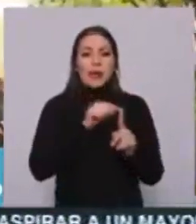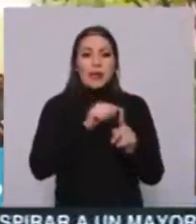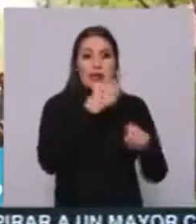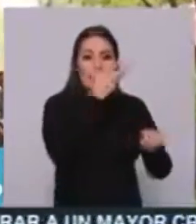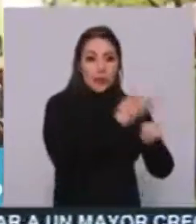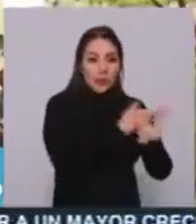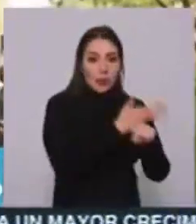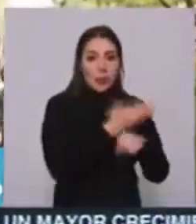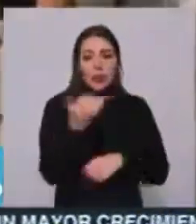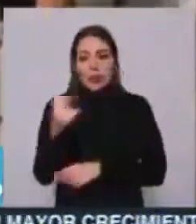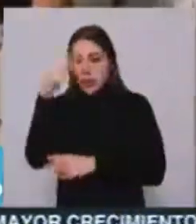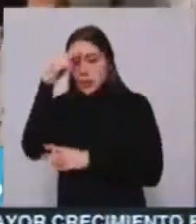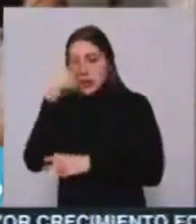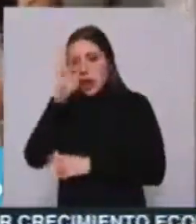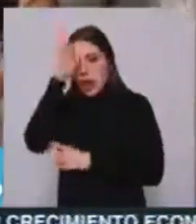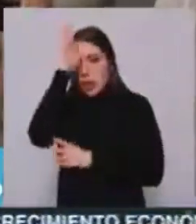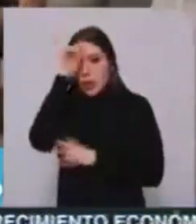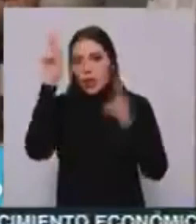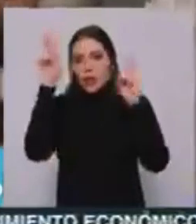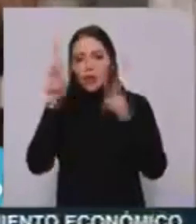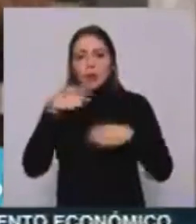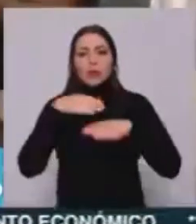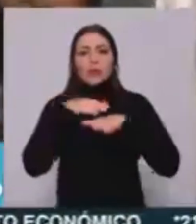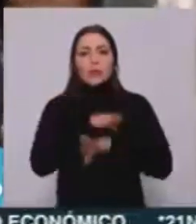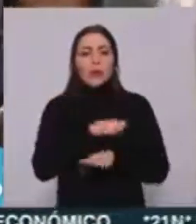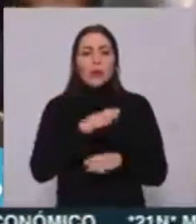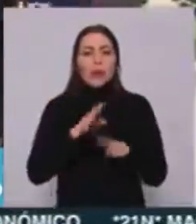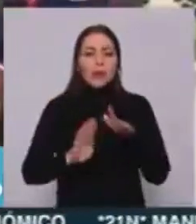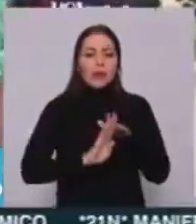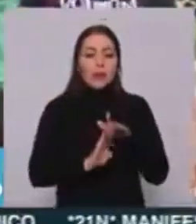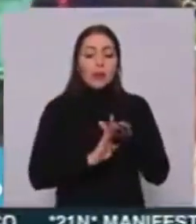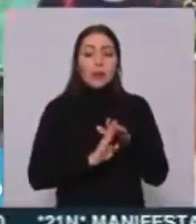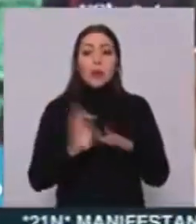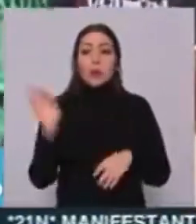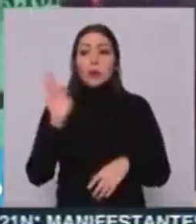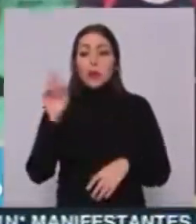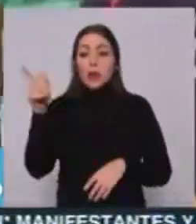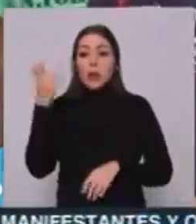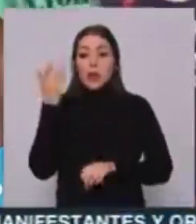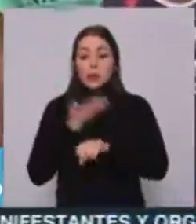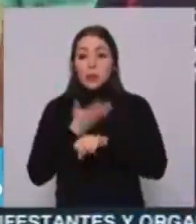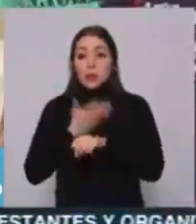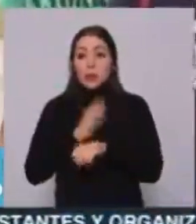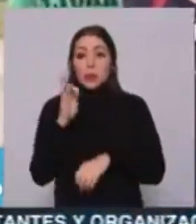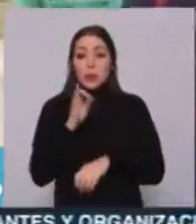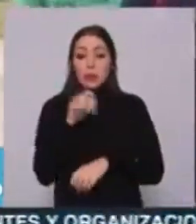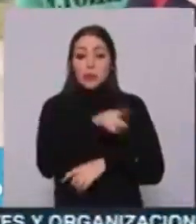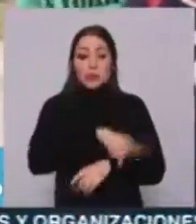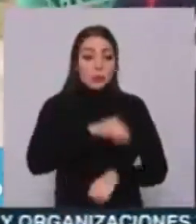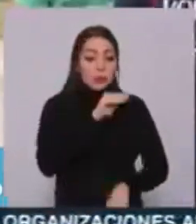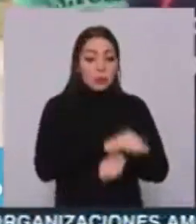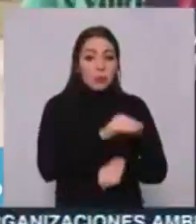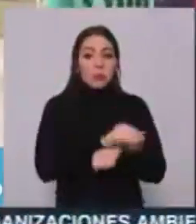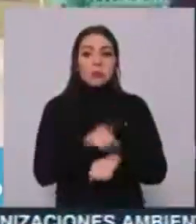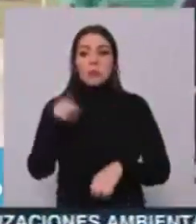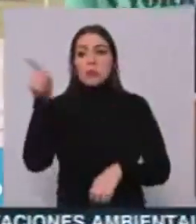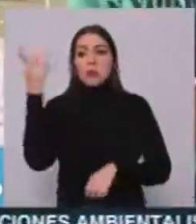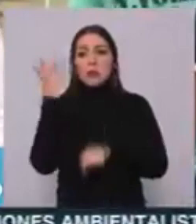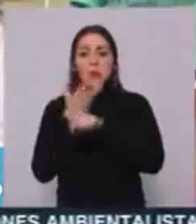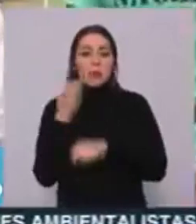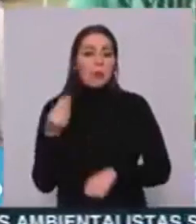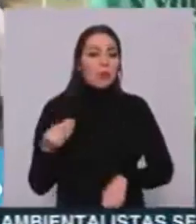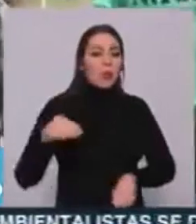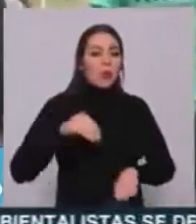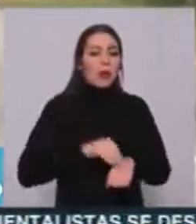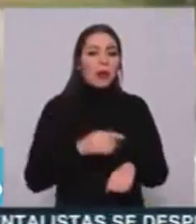después de haber amenazado pues con aumentar el precio en las importaciones de nuestro país a aquella nación? Yo diría